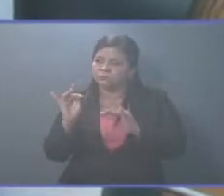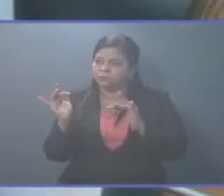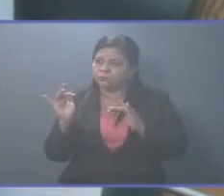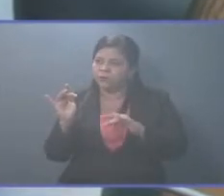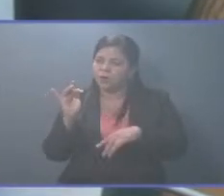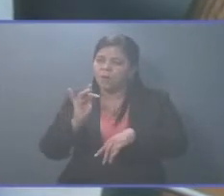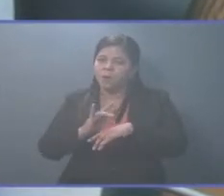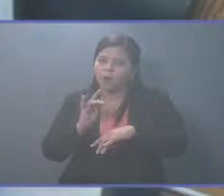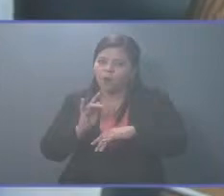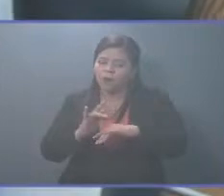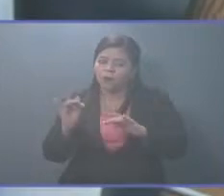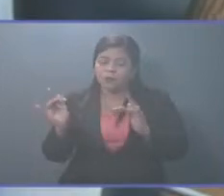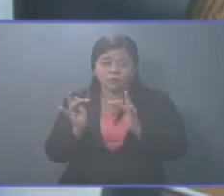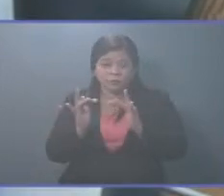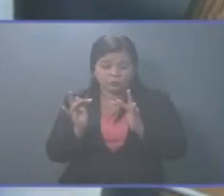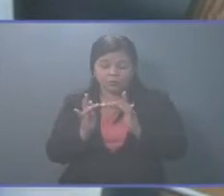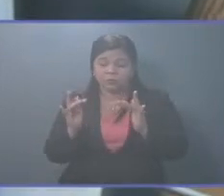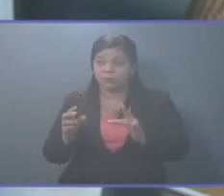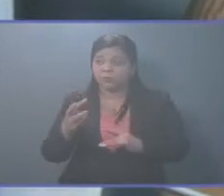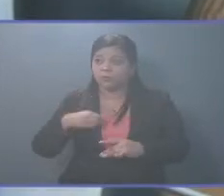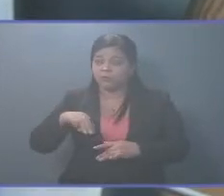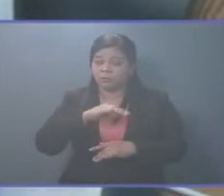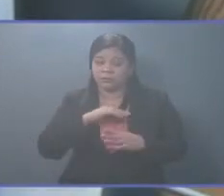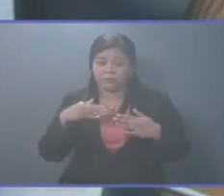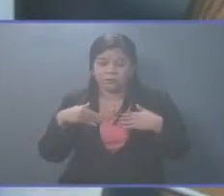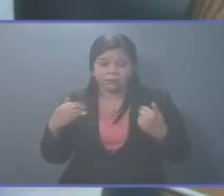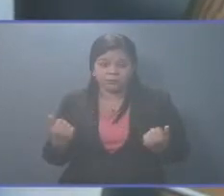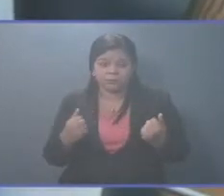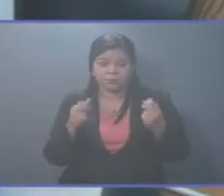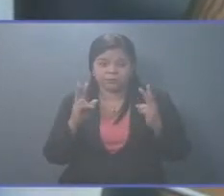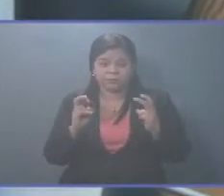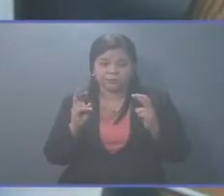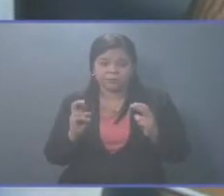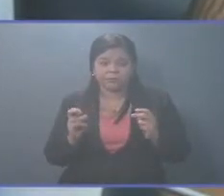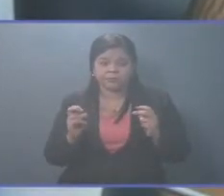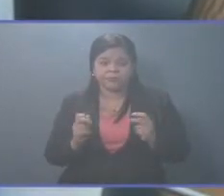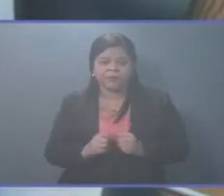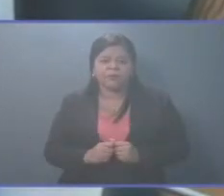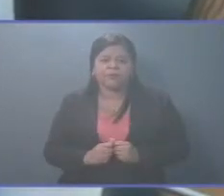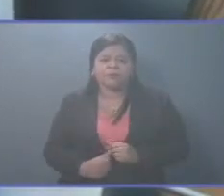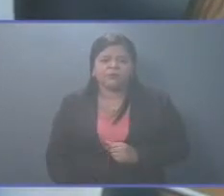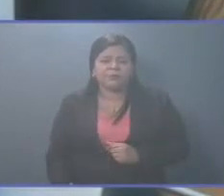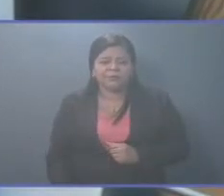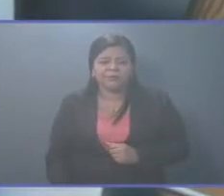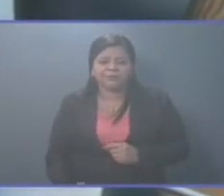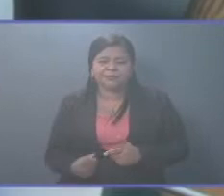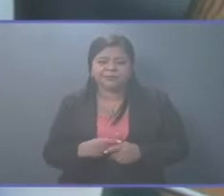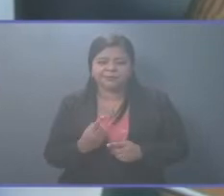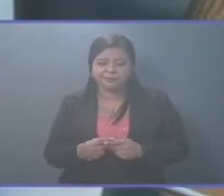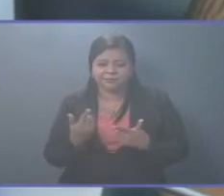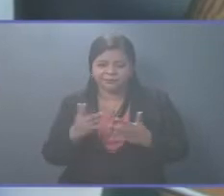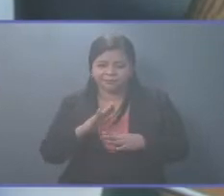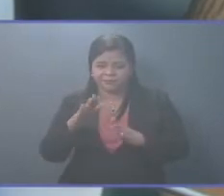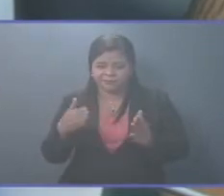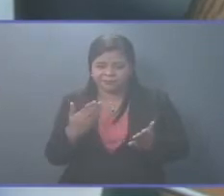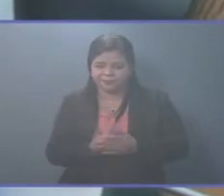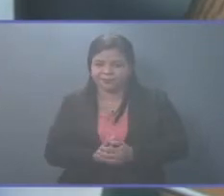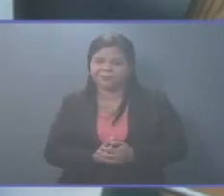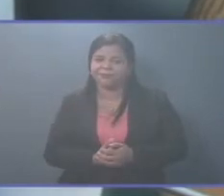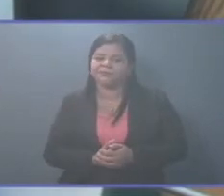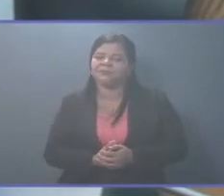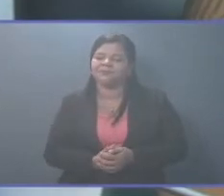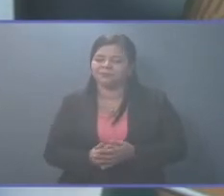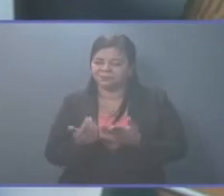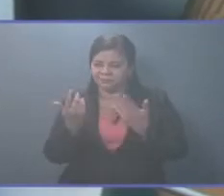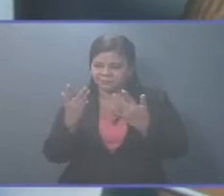el MinSal en términos concretos, con el área de que va a comprar la vacuna, y qué les